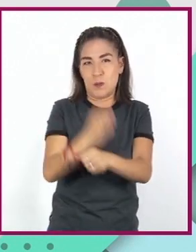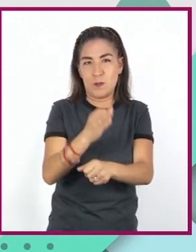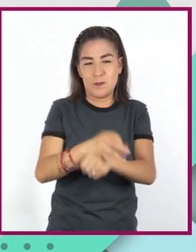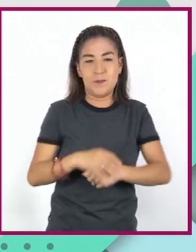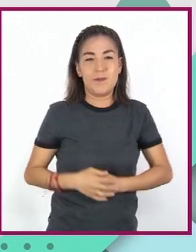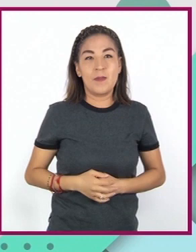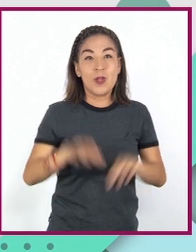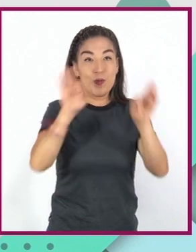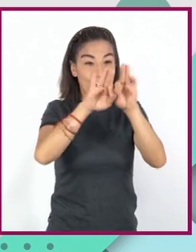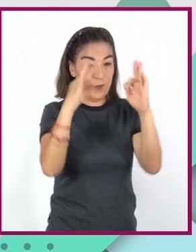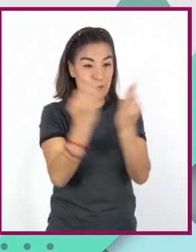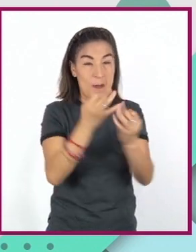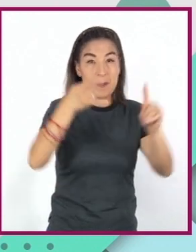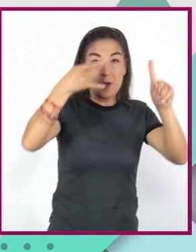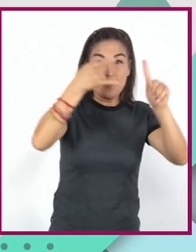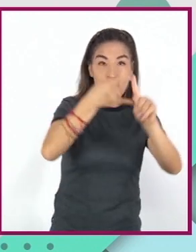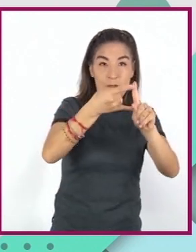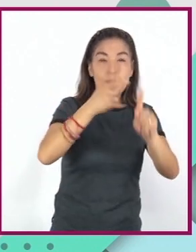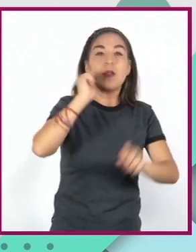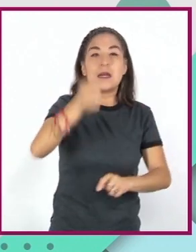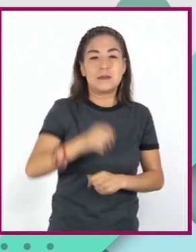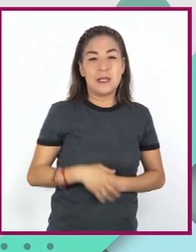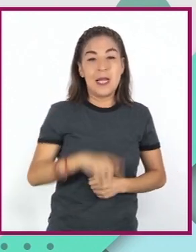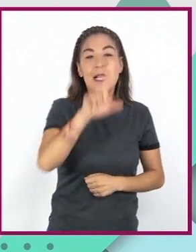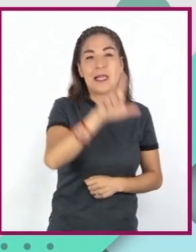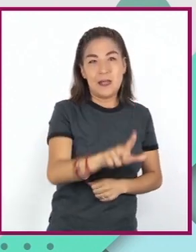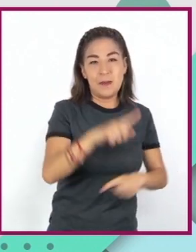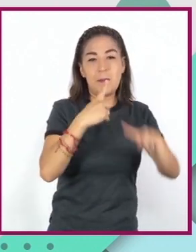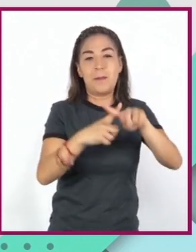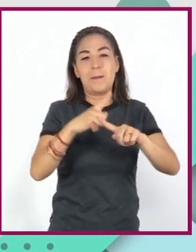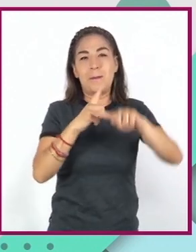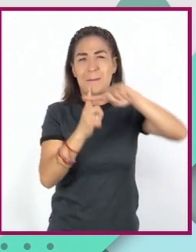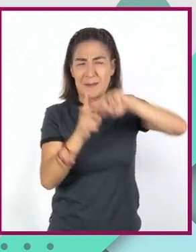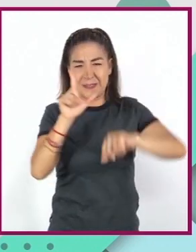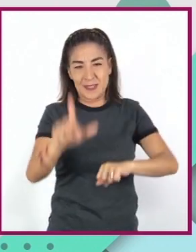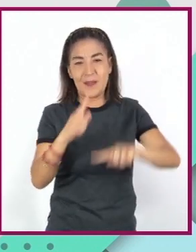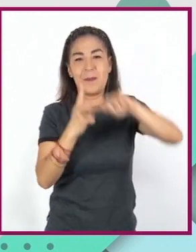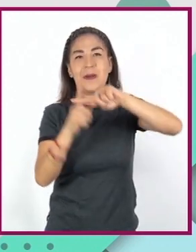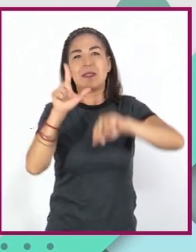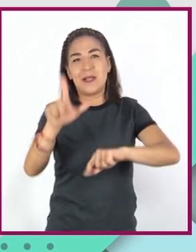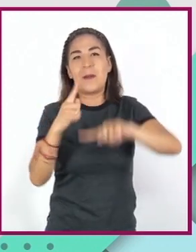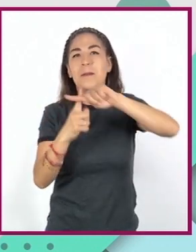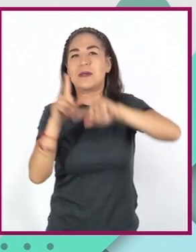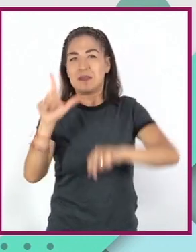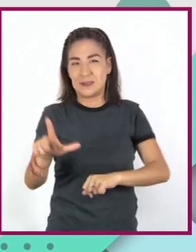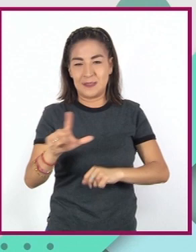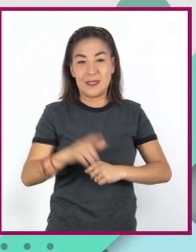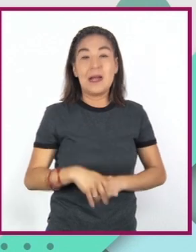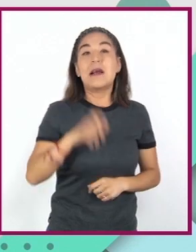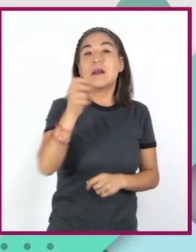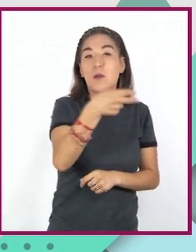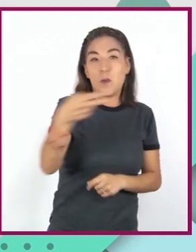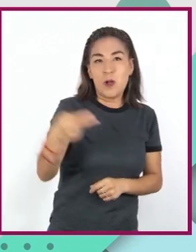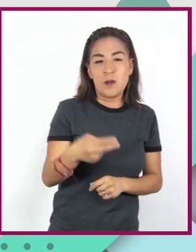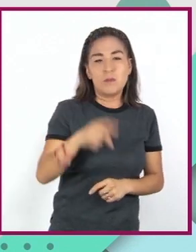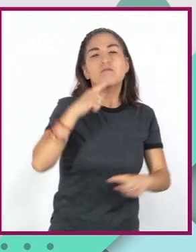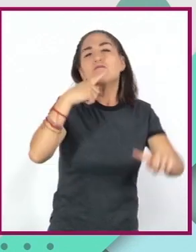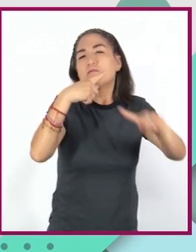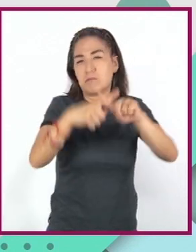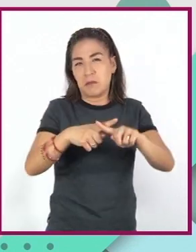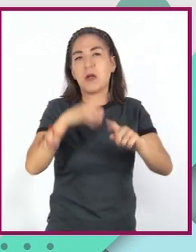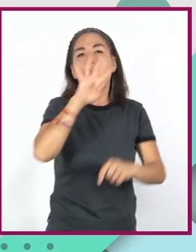tener forma de un cuadrado, sumaremos lado más lado más lado más lado, que es igual a